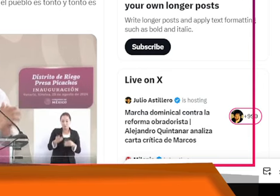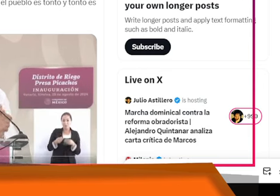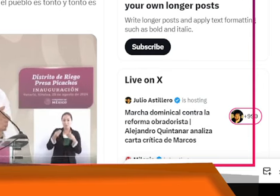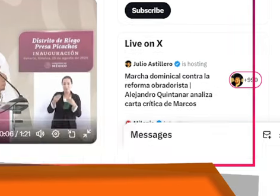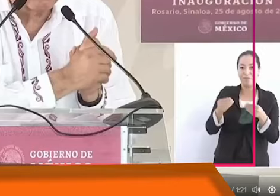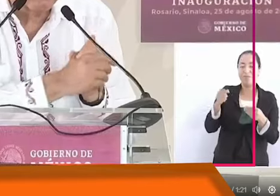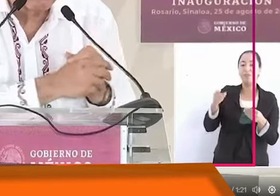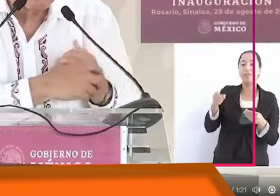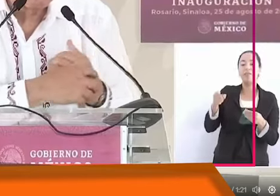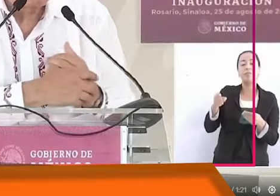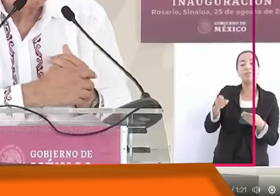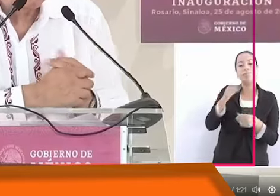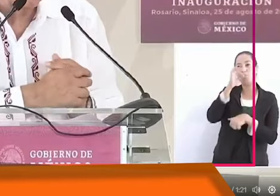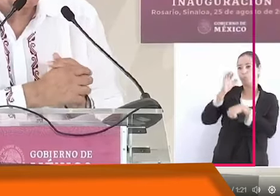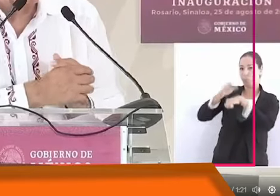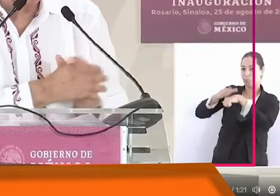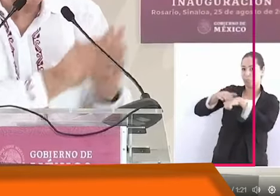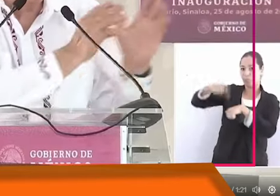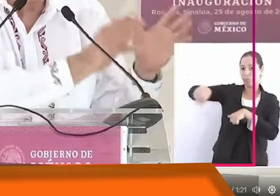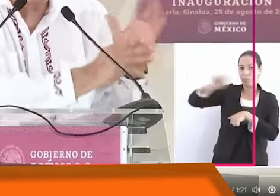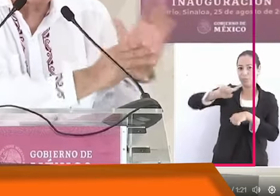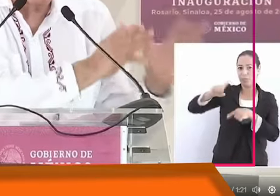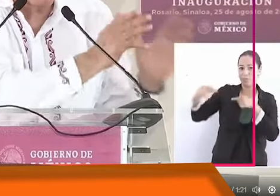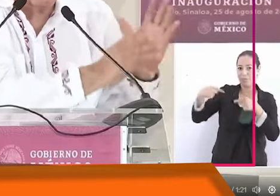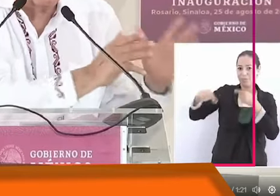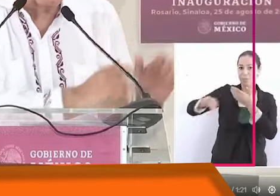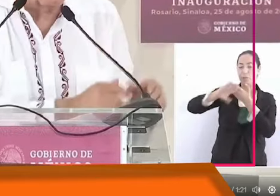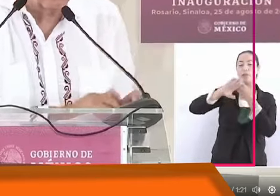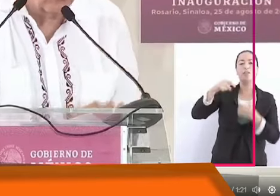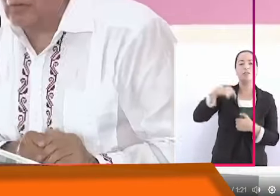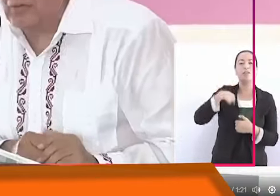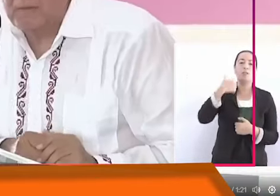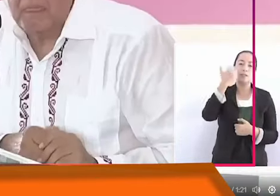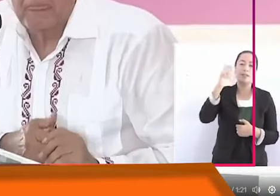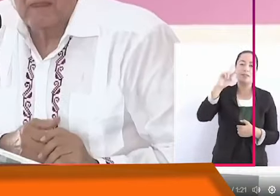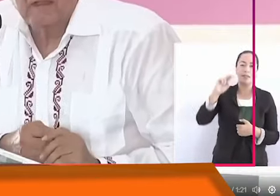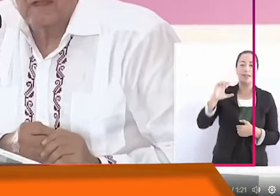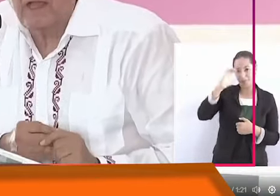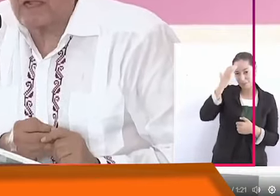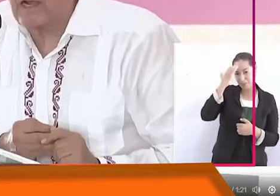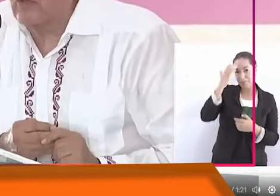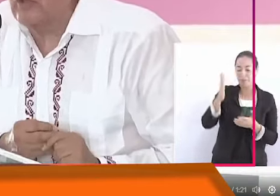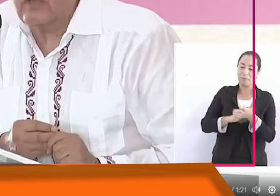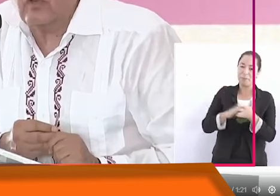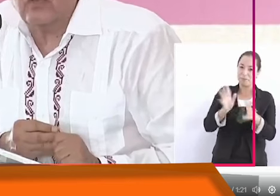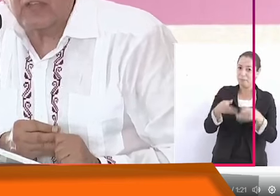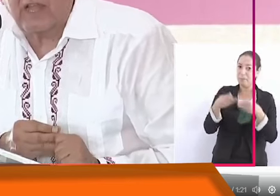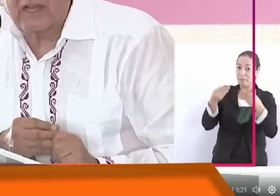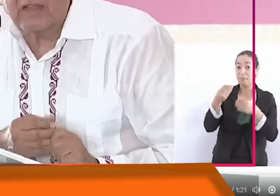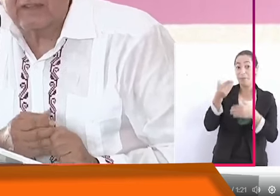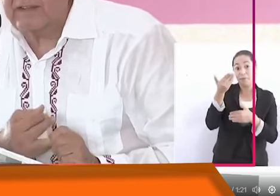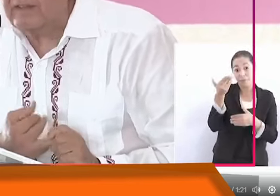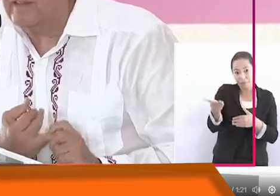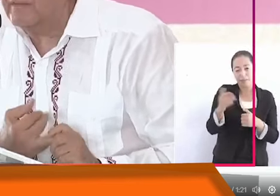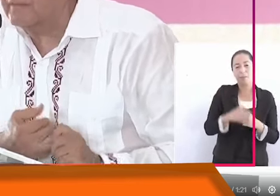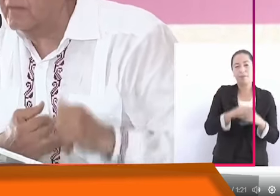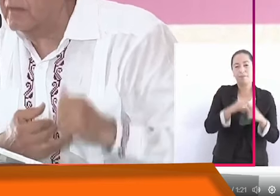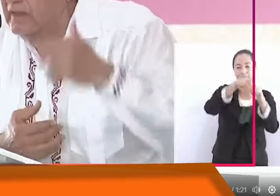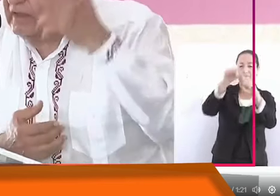principales adversarios. Les voy a dar un reconocimiento, un título a Claudio X. González